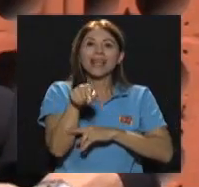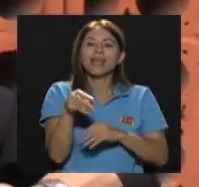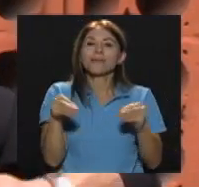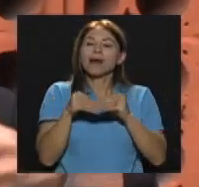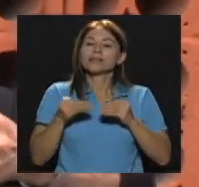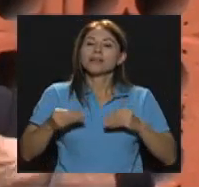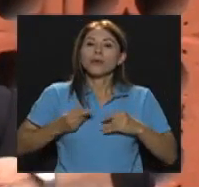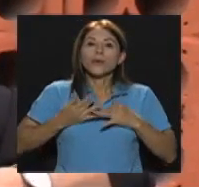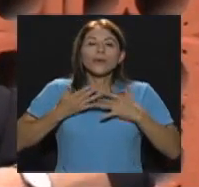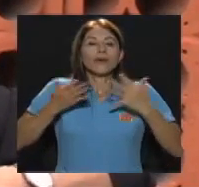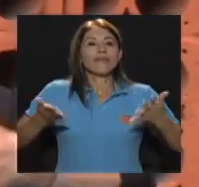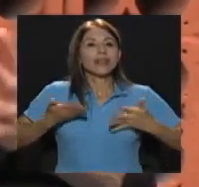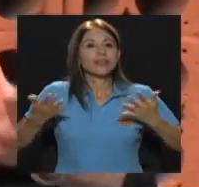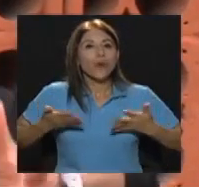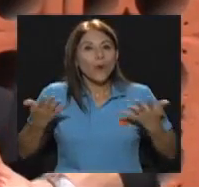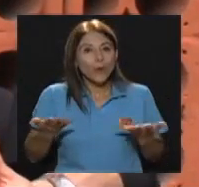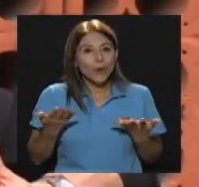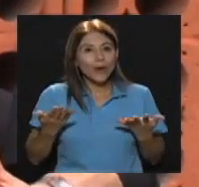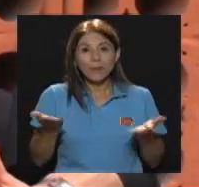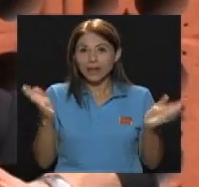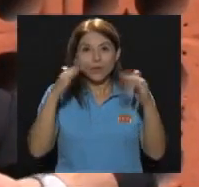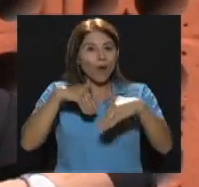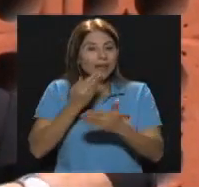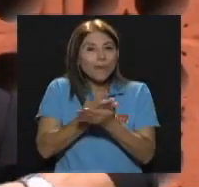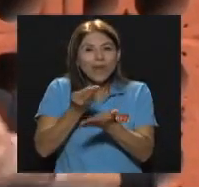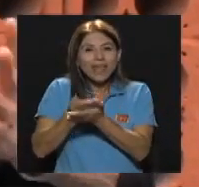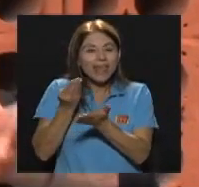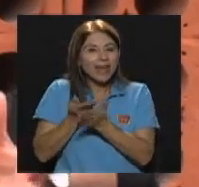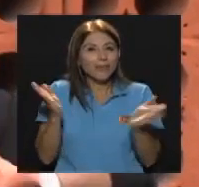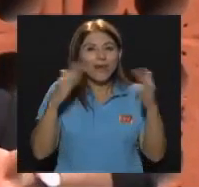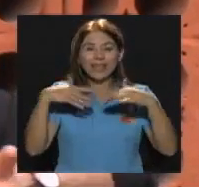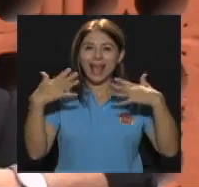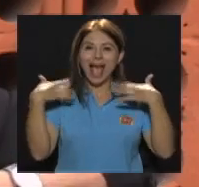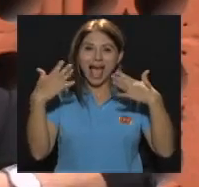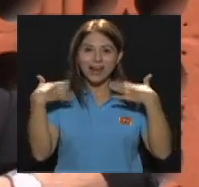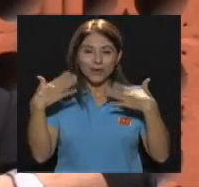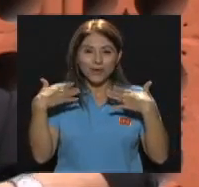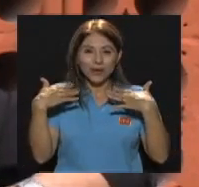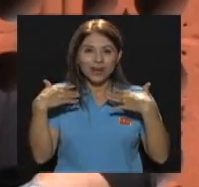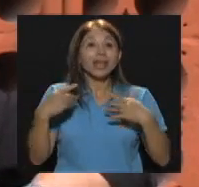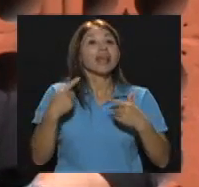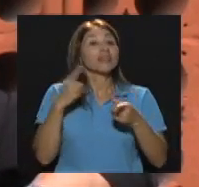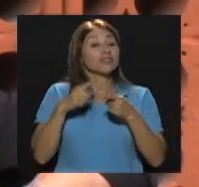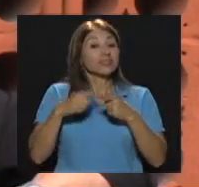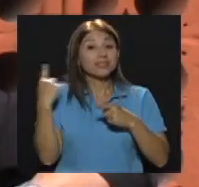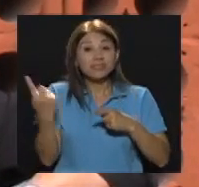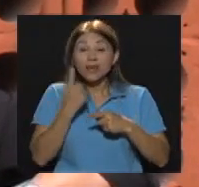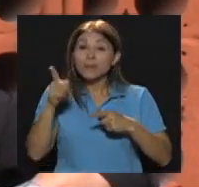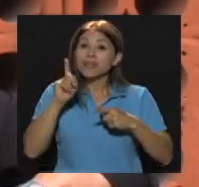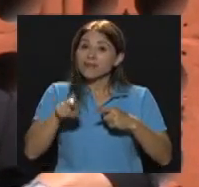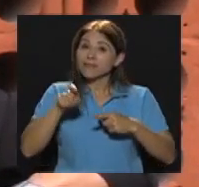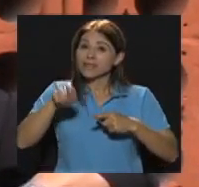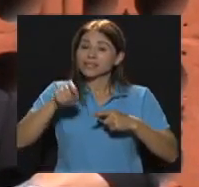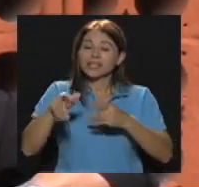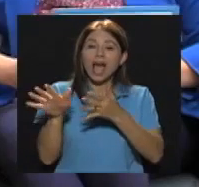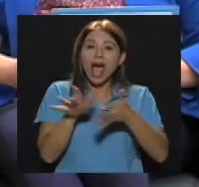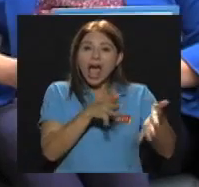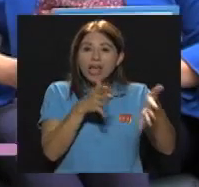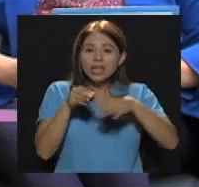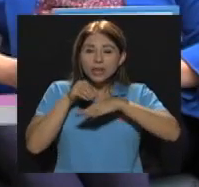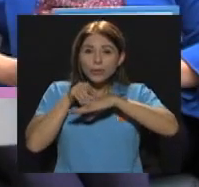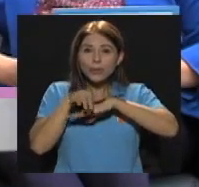frescor, bajar, digamos, la humedad y más bien introducir aire en el interior constantemente en las viviendas.